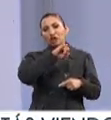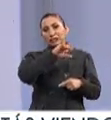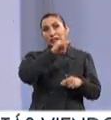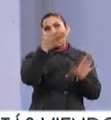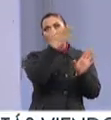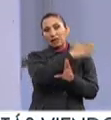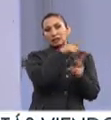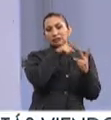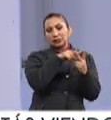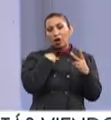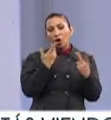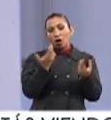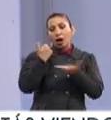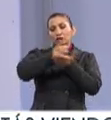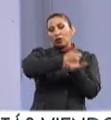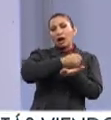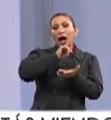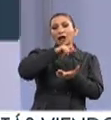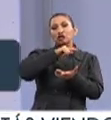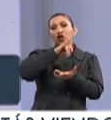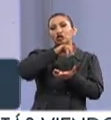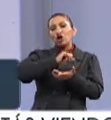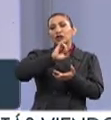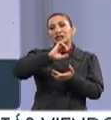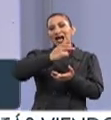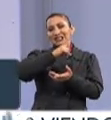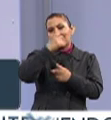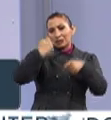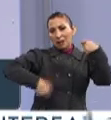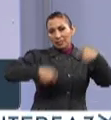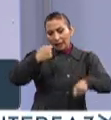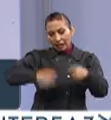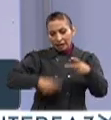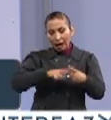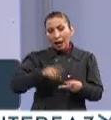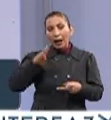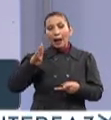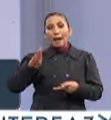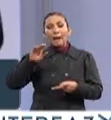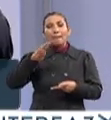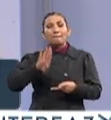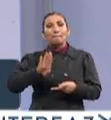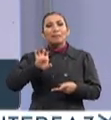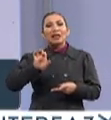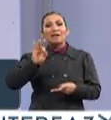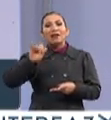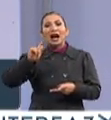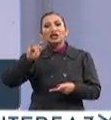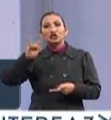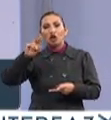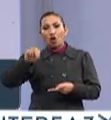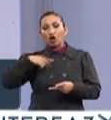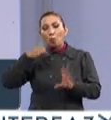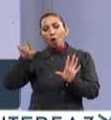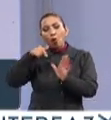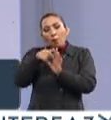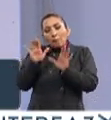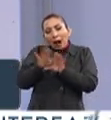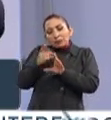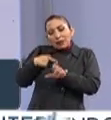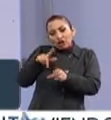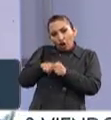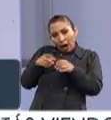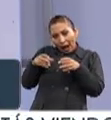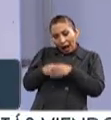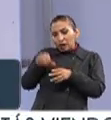disco en el que participó Antonio Sánchez en la batería. Refraction, me volco a un mundo más íntimo. Después